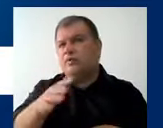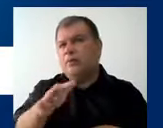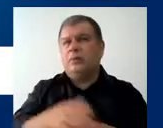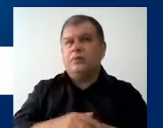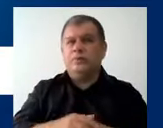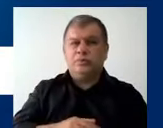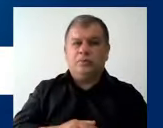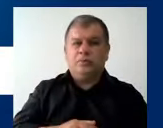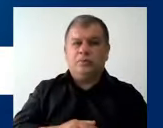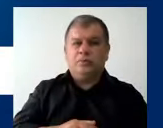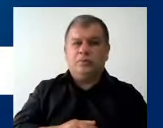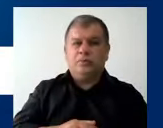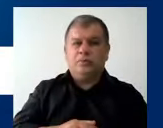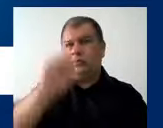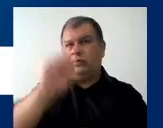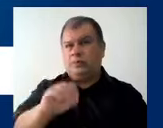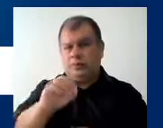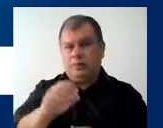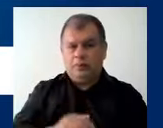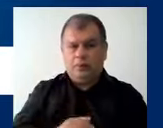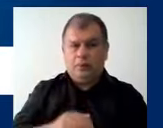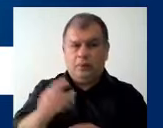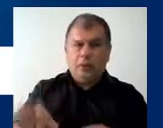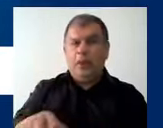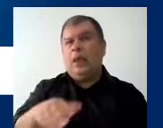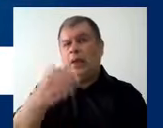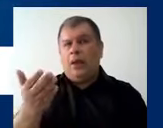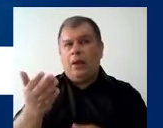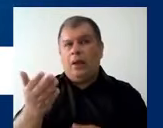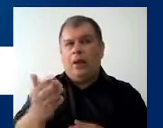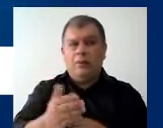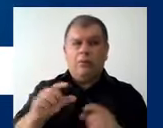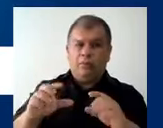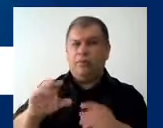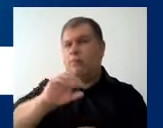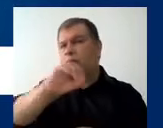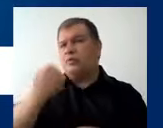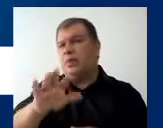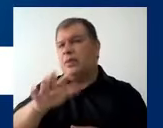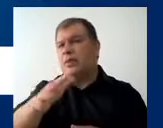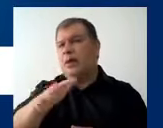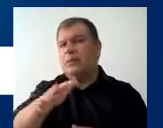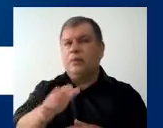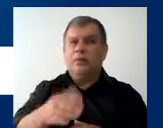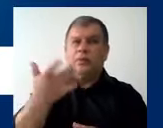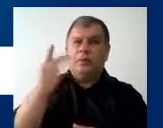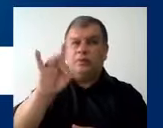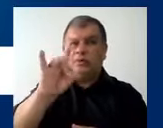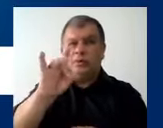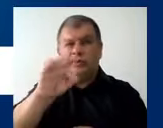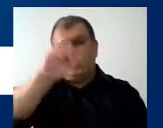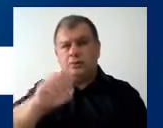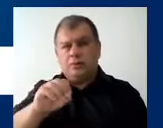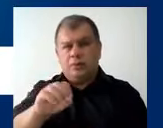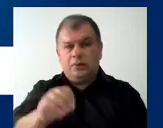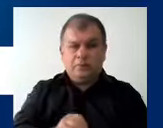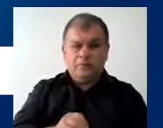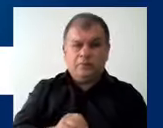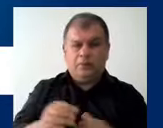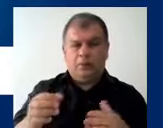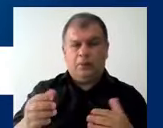un 15%, y hay un porcentaje de alrededor de 18% que